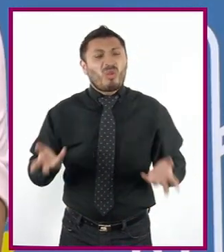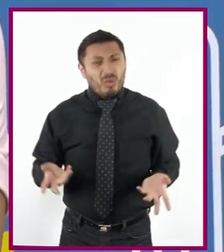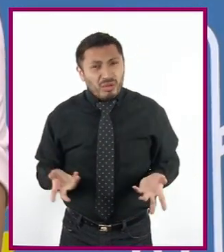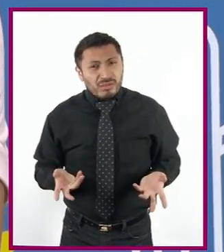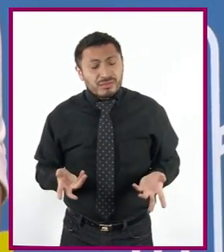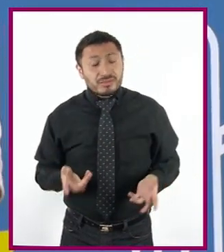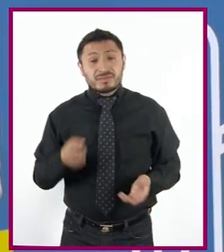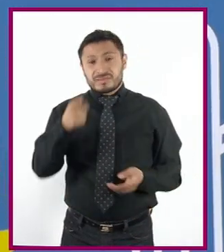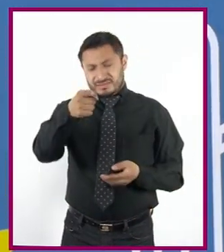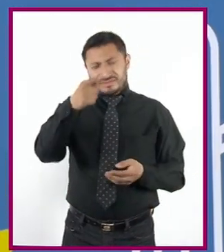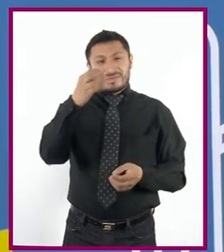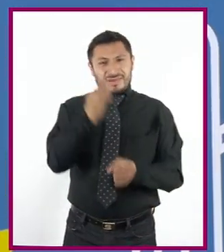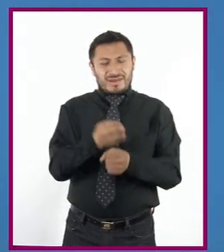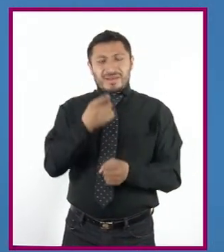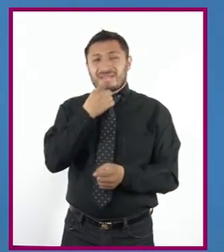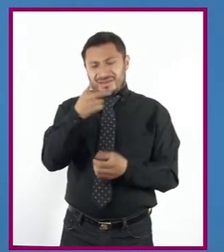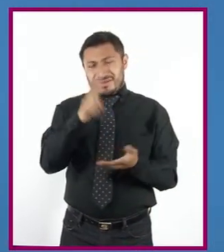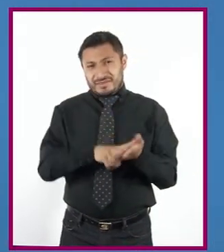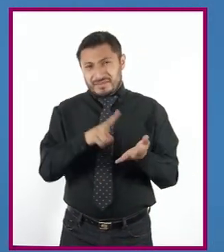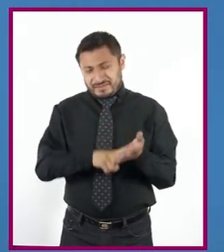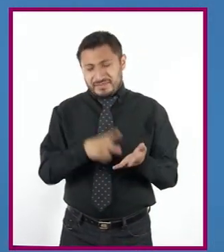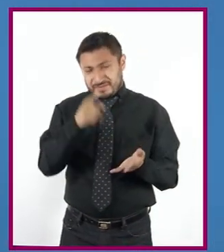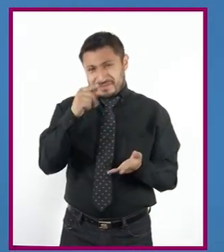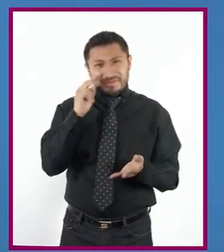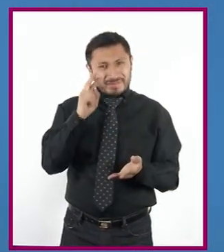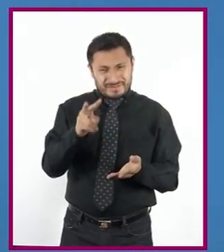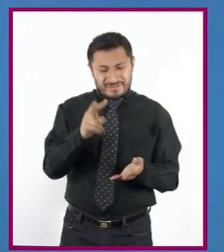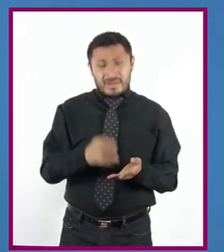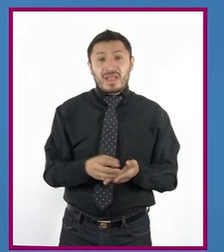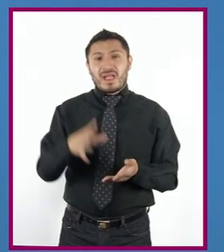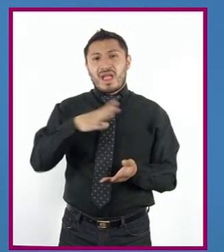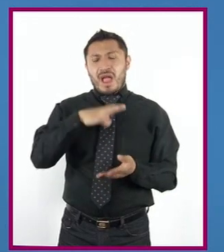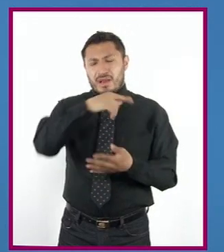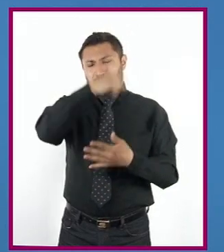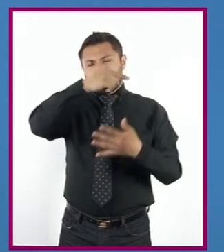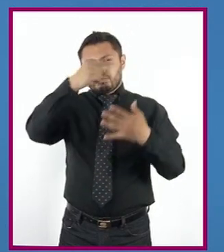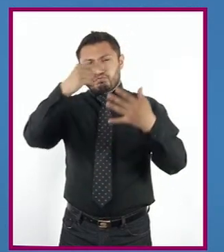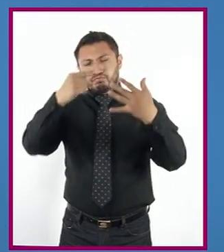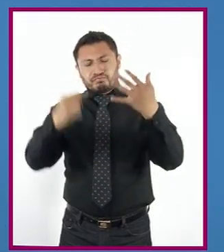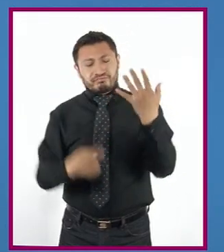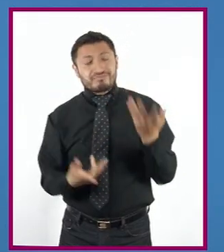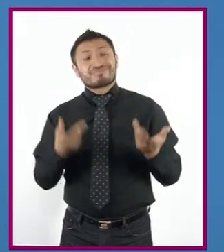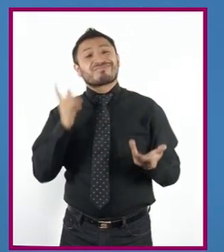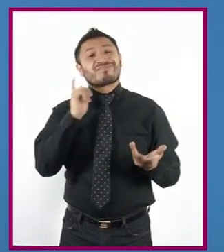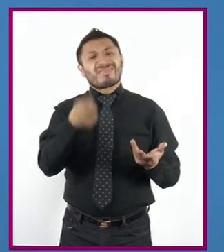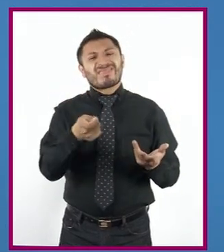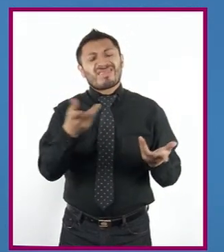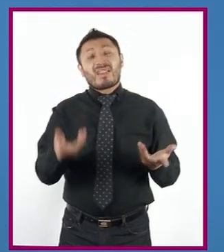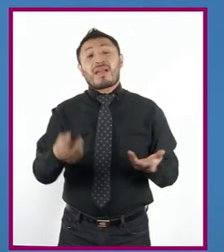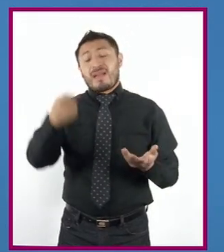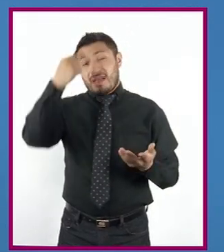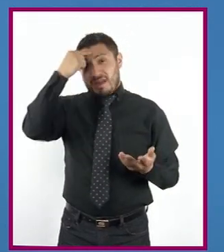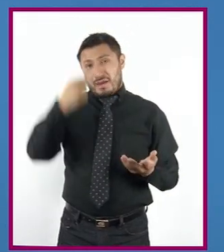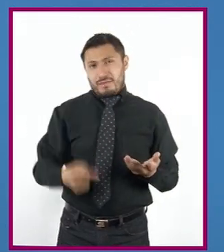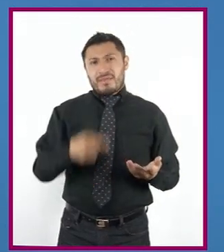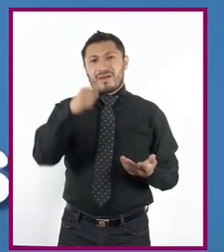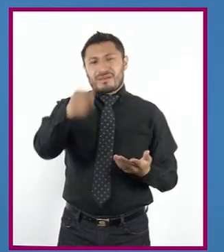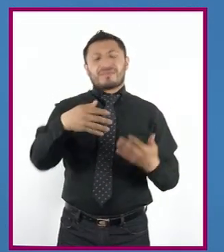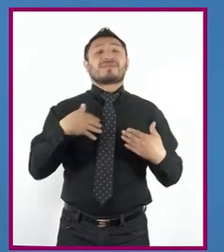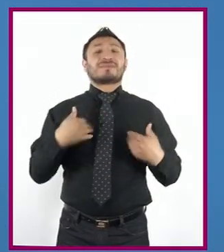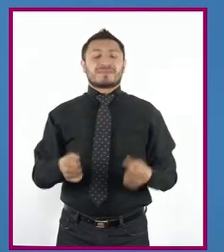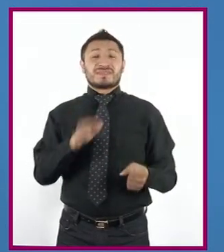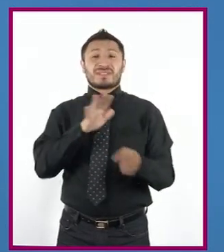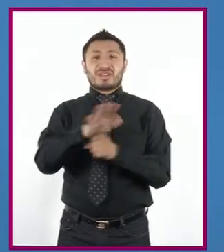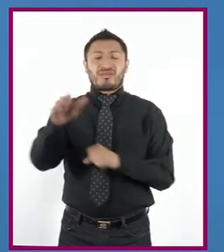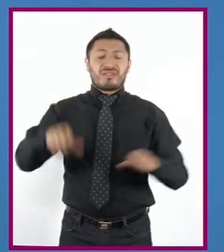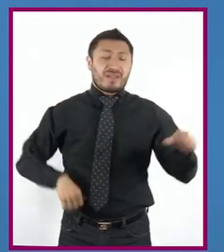los valores que acabamos de comentar, se establece un conjunto de criterios que nos orientan acerca de cuáles son las